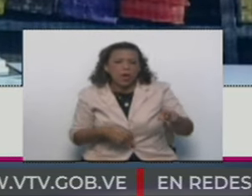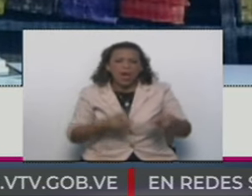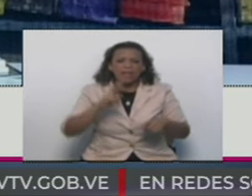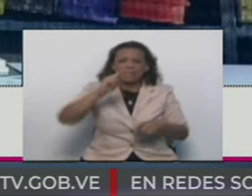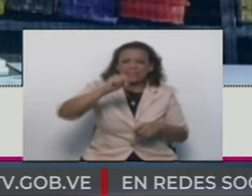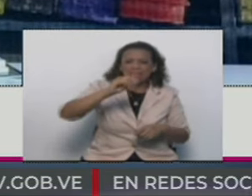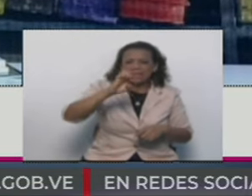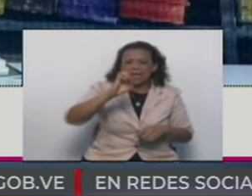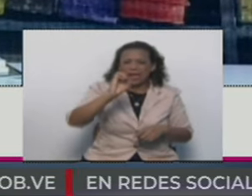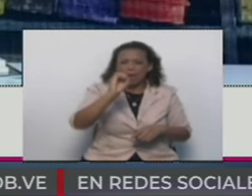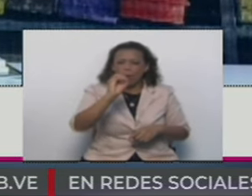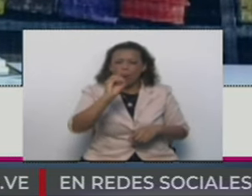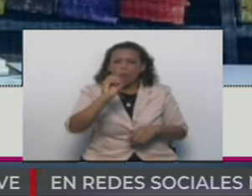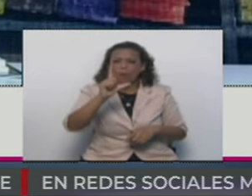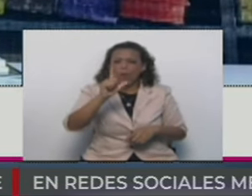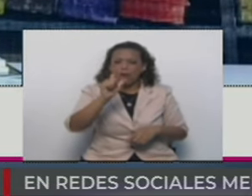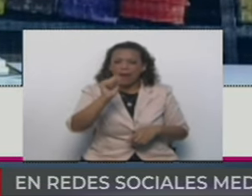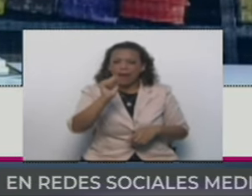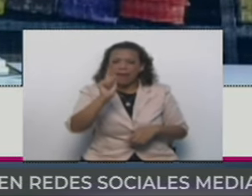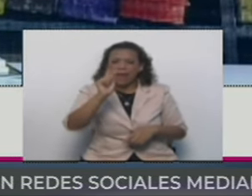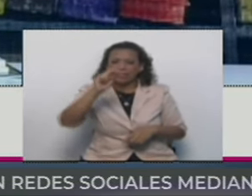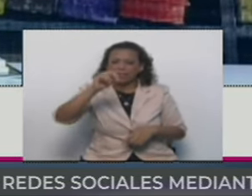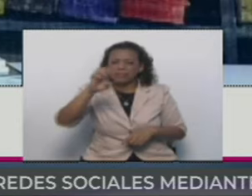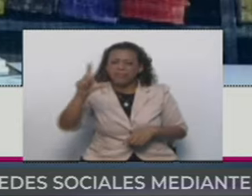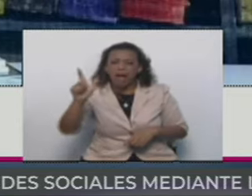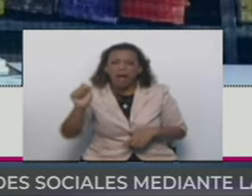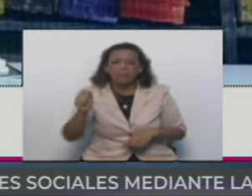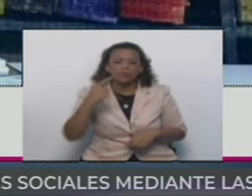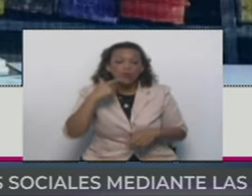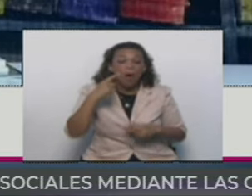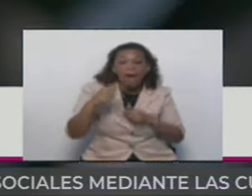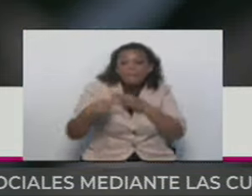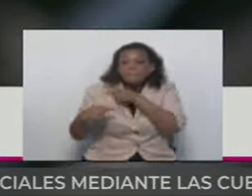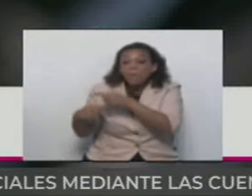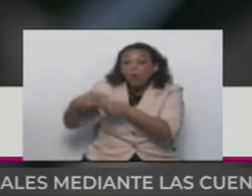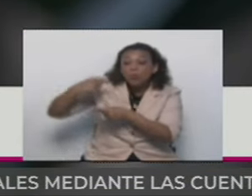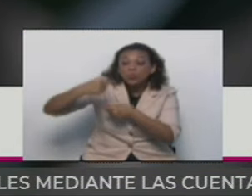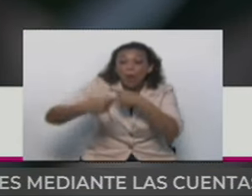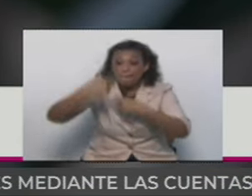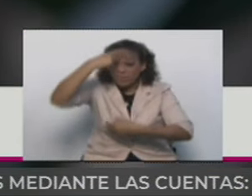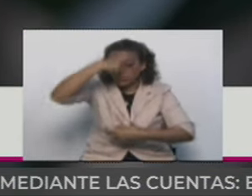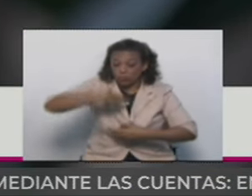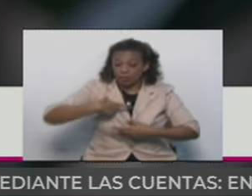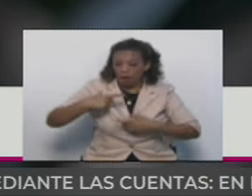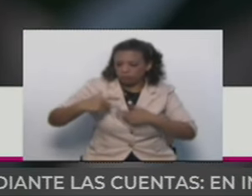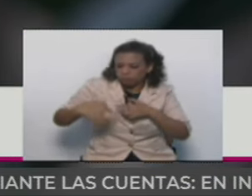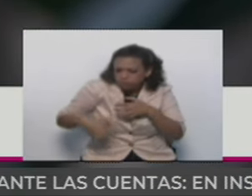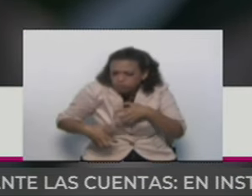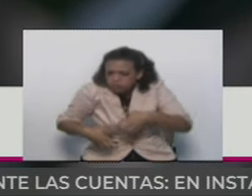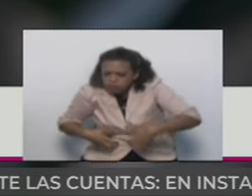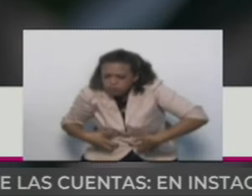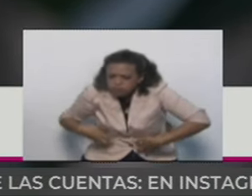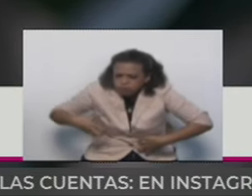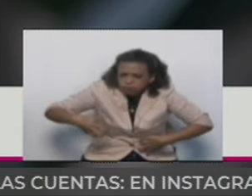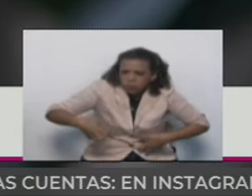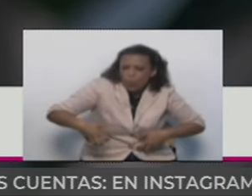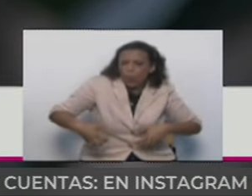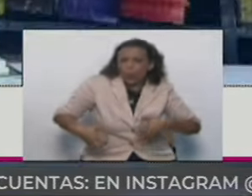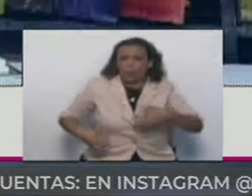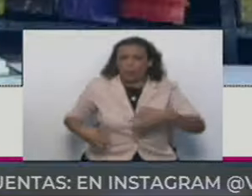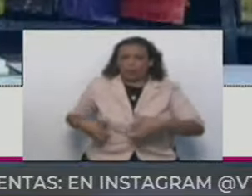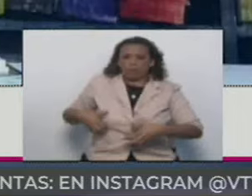Parece que fuimos evolución. Unos dicen que fuimos